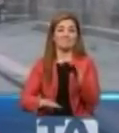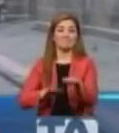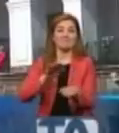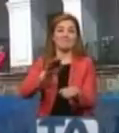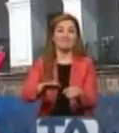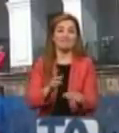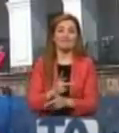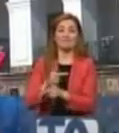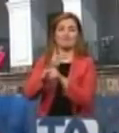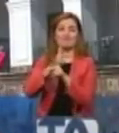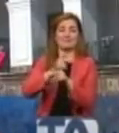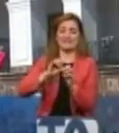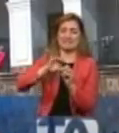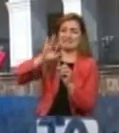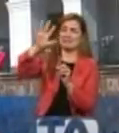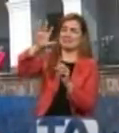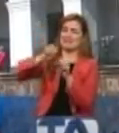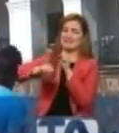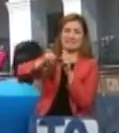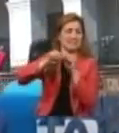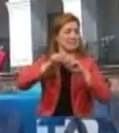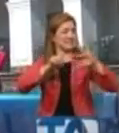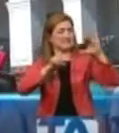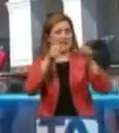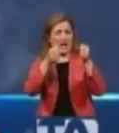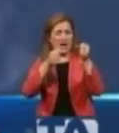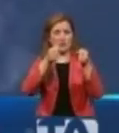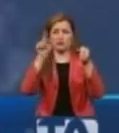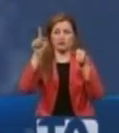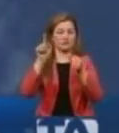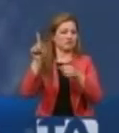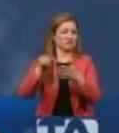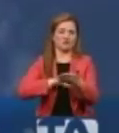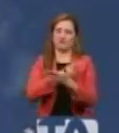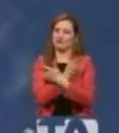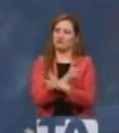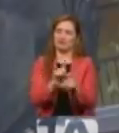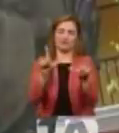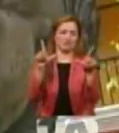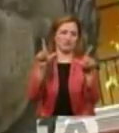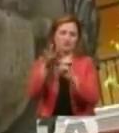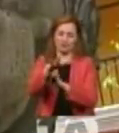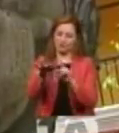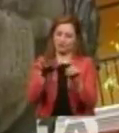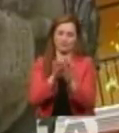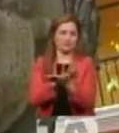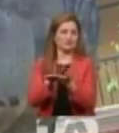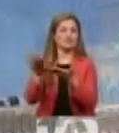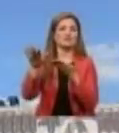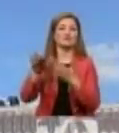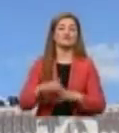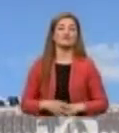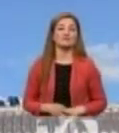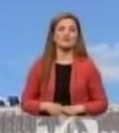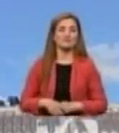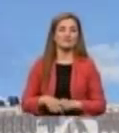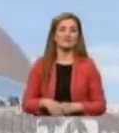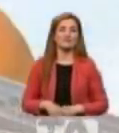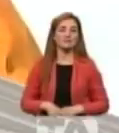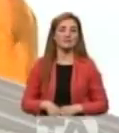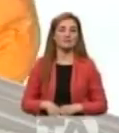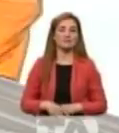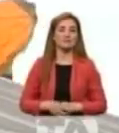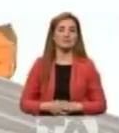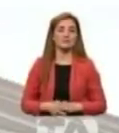así conservar la fachada del Centro Histórico de Quito, sin smog y sin contaminación. En Quito, Paul Coello, 24